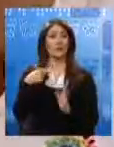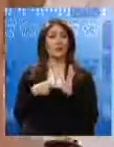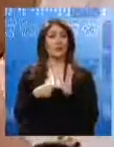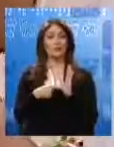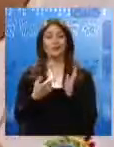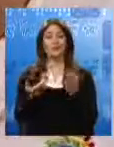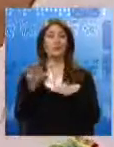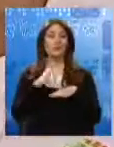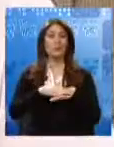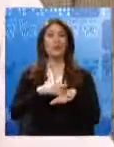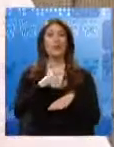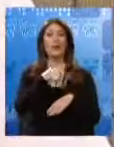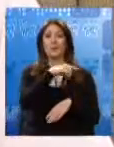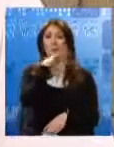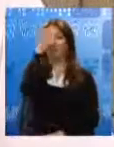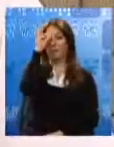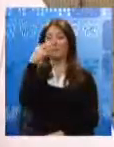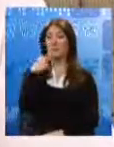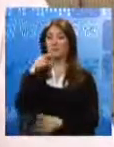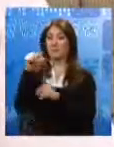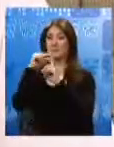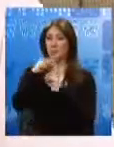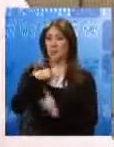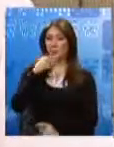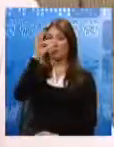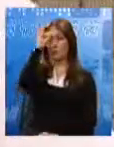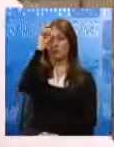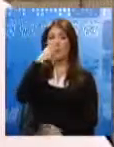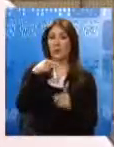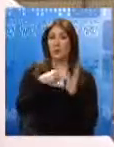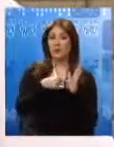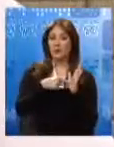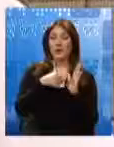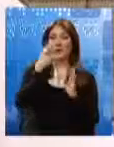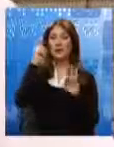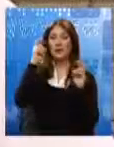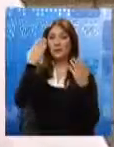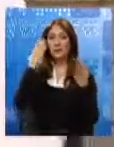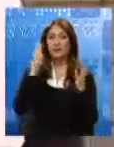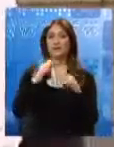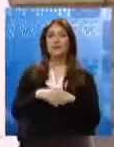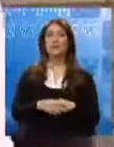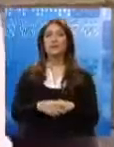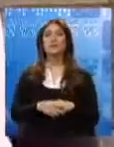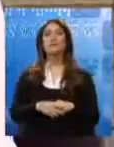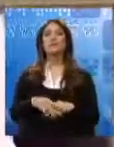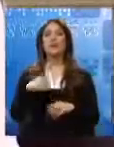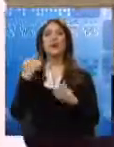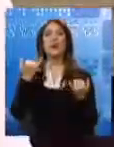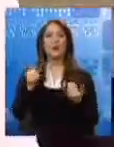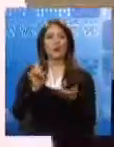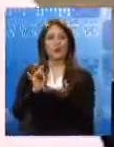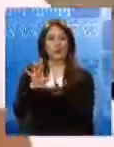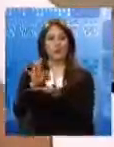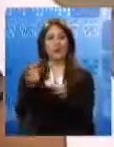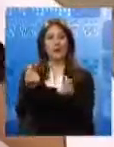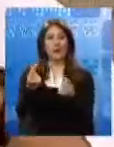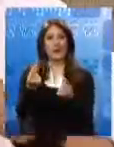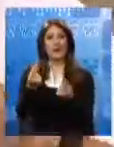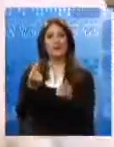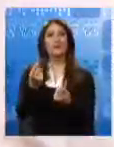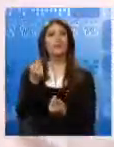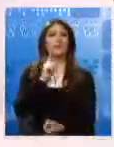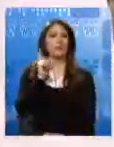no sabemos de impuestos ejemplo desafortunado que pone el asambleísta victoria de lanza para que ojalá lo expulsen rápido por desleal y